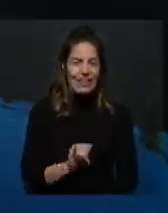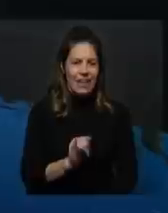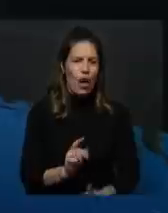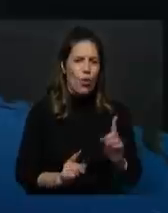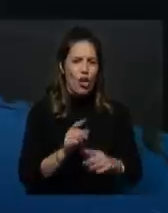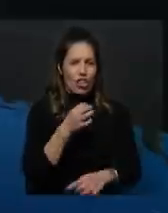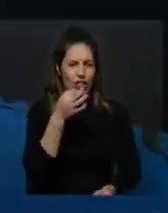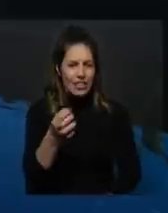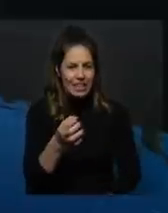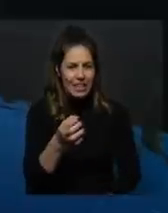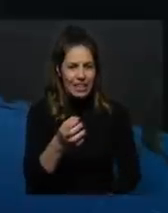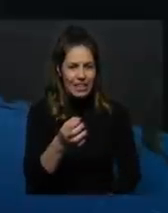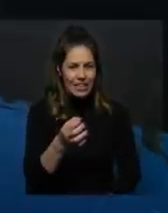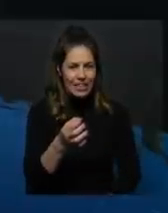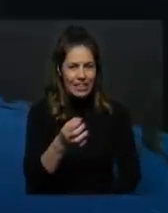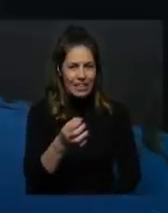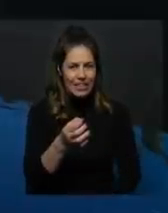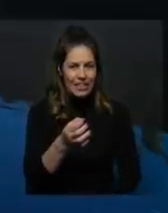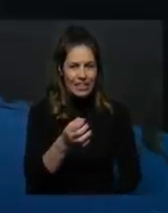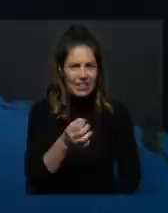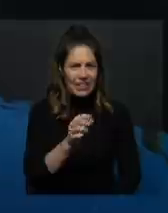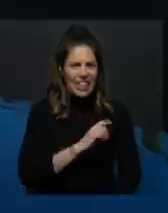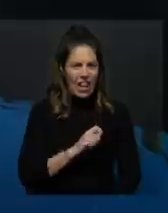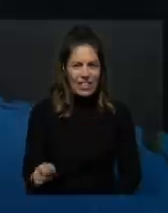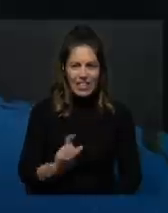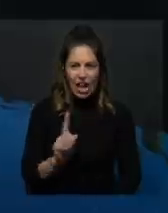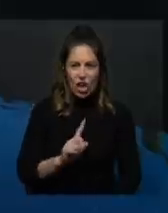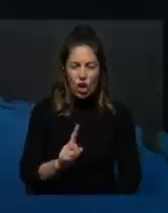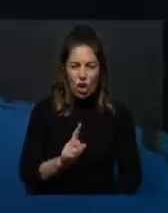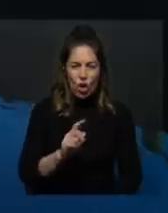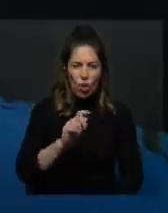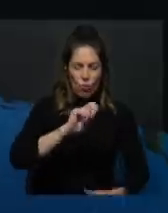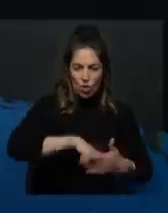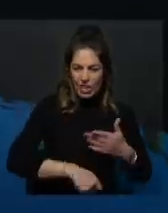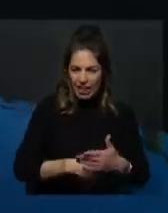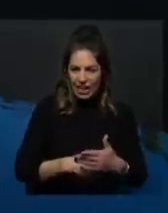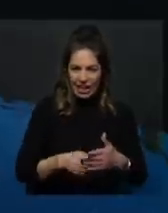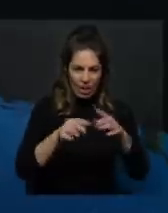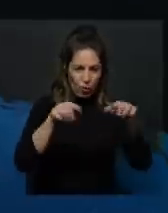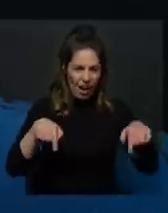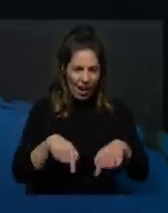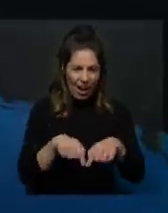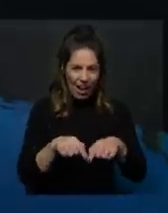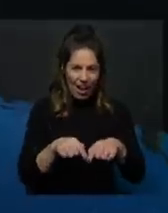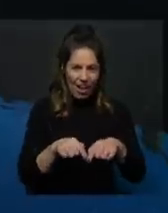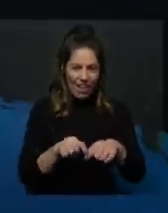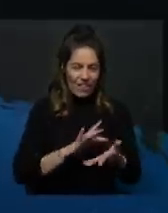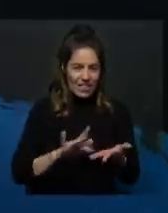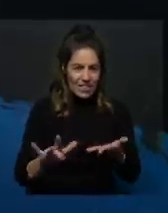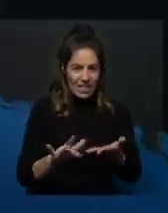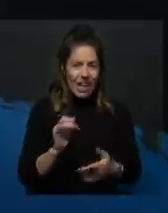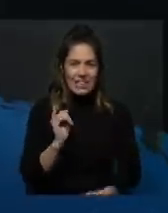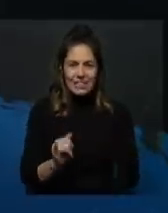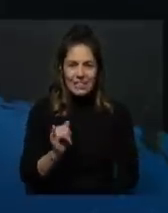te dijo que que era la caja vacía que nos gustaba Sí porque bueno el senador Sebastián de Silva se fue en la camioneta